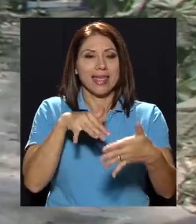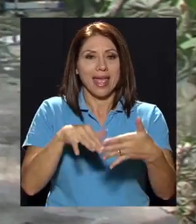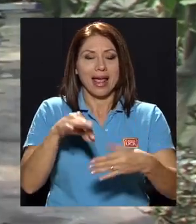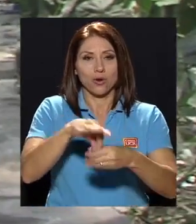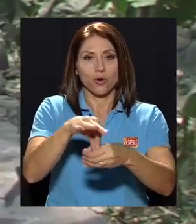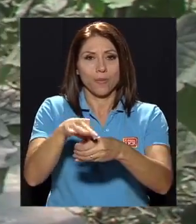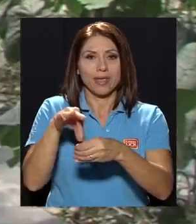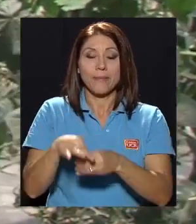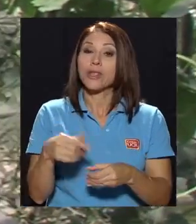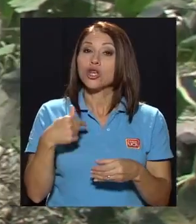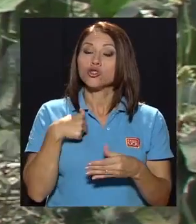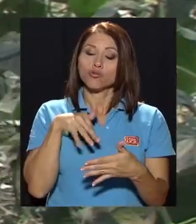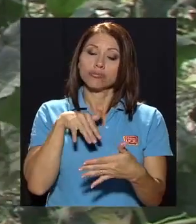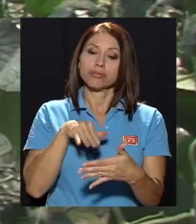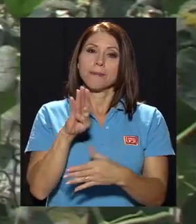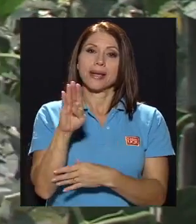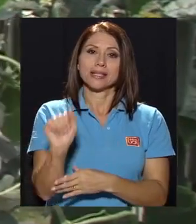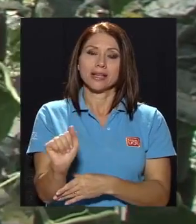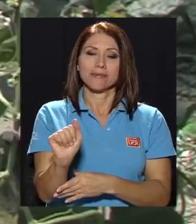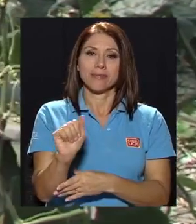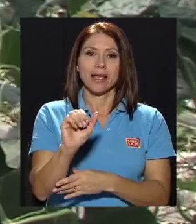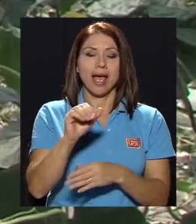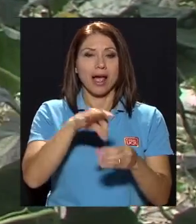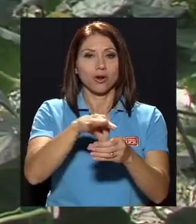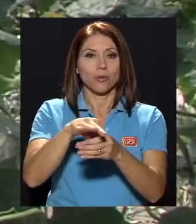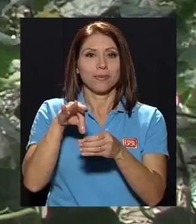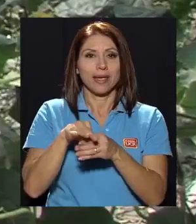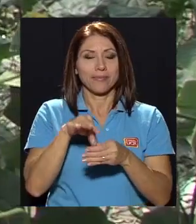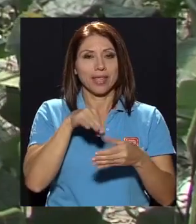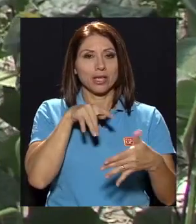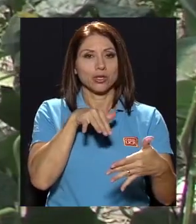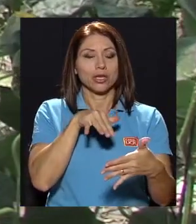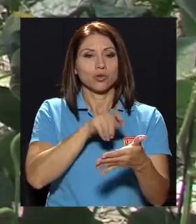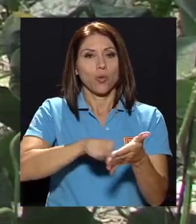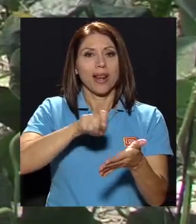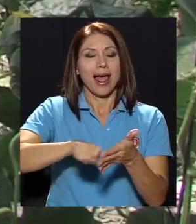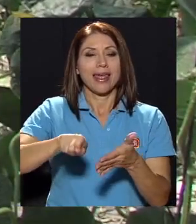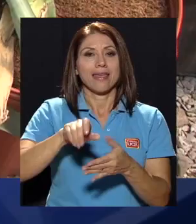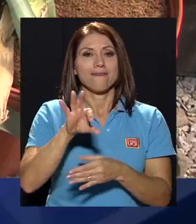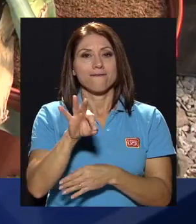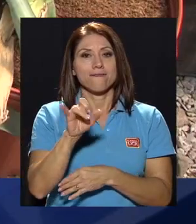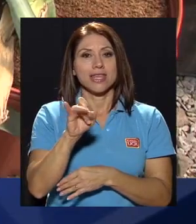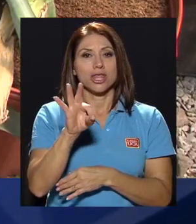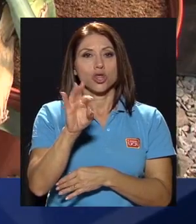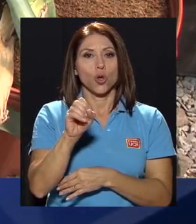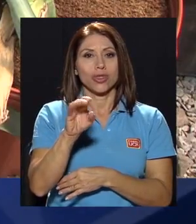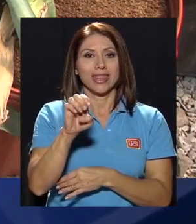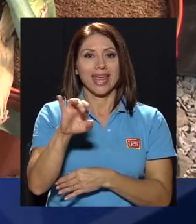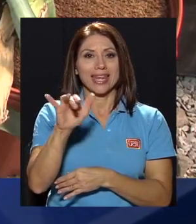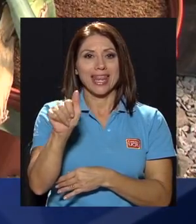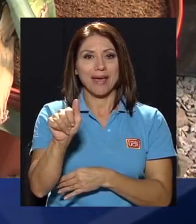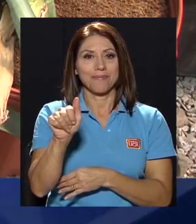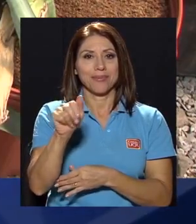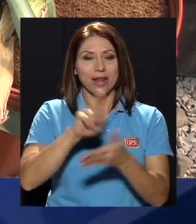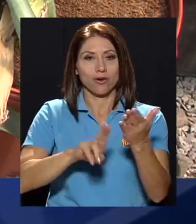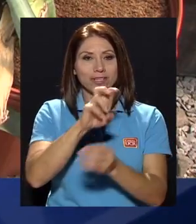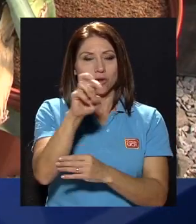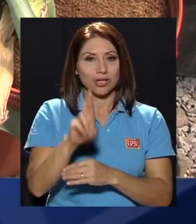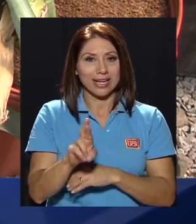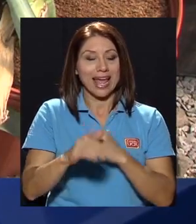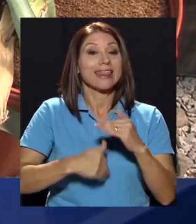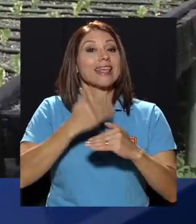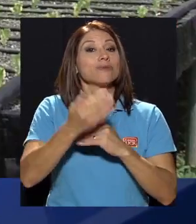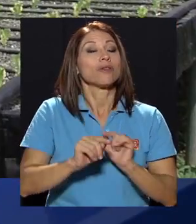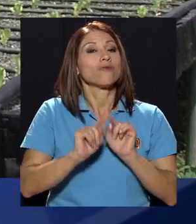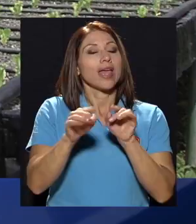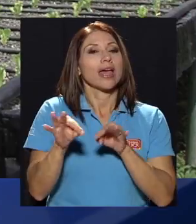el bachillerato en agronomía en la Escuela de Fitotecnia de la Universidad de Costa Rica. Luego me trasladé a